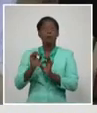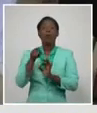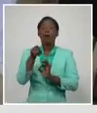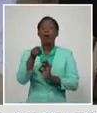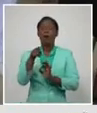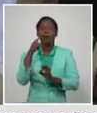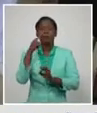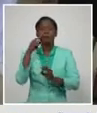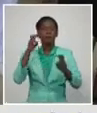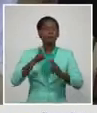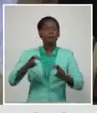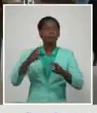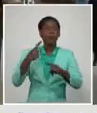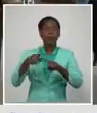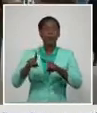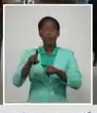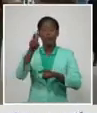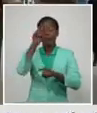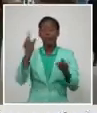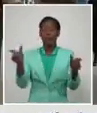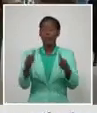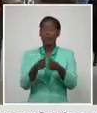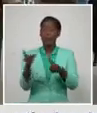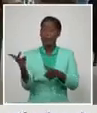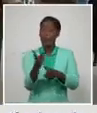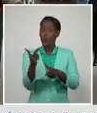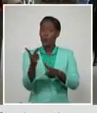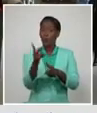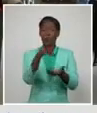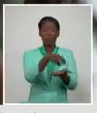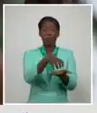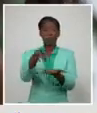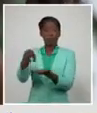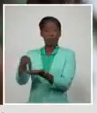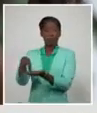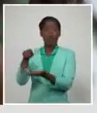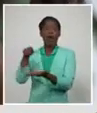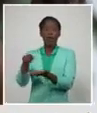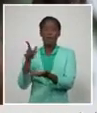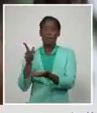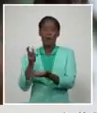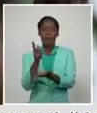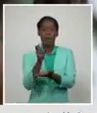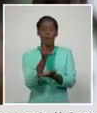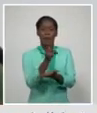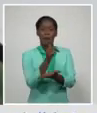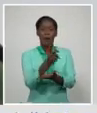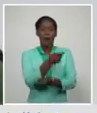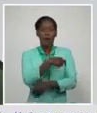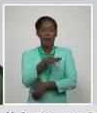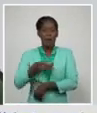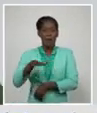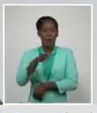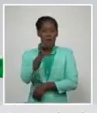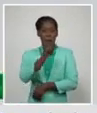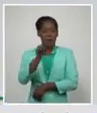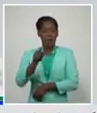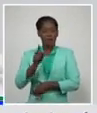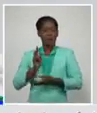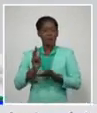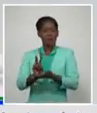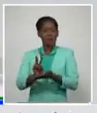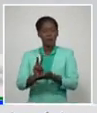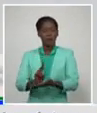el Policlínico Camilo Torres, 2 de los 23 sitios vacunatorios habilitados en la provincia. Cuba